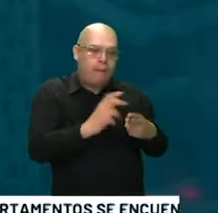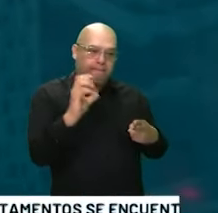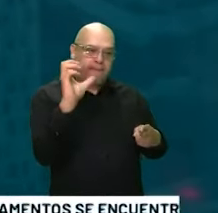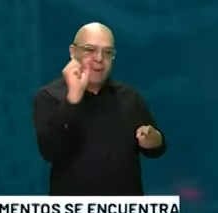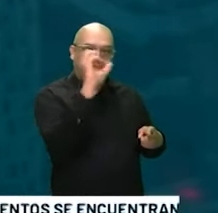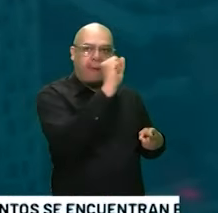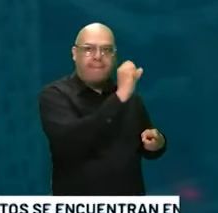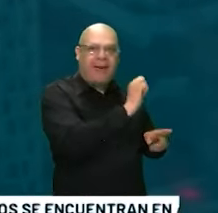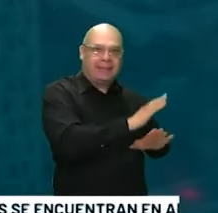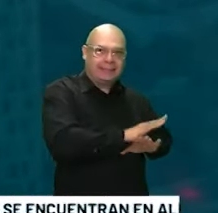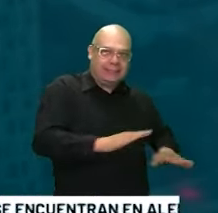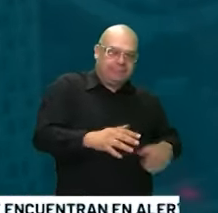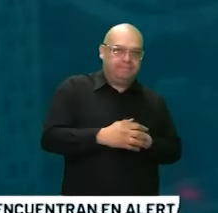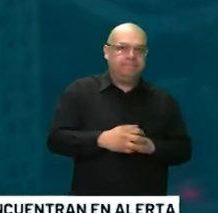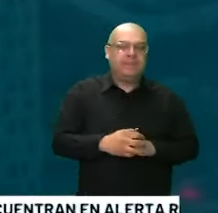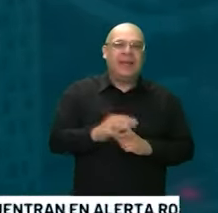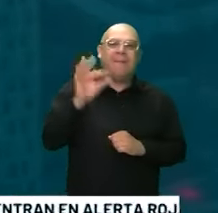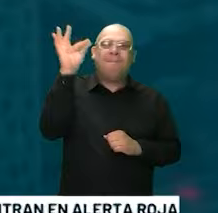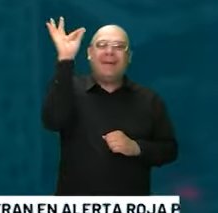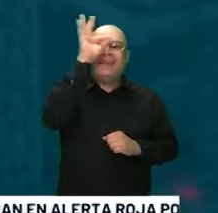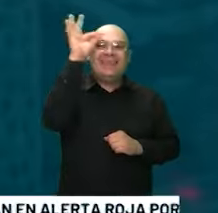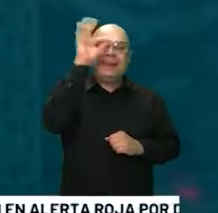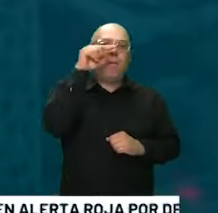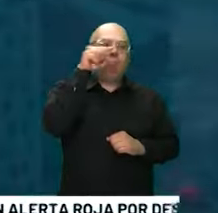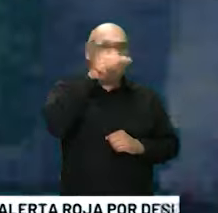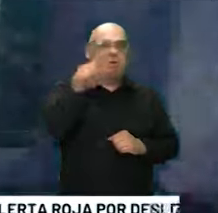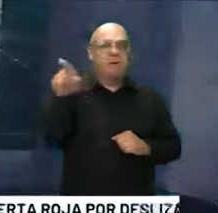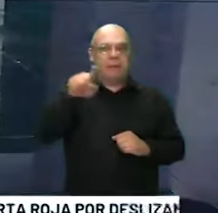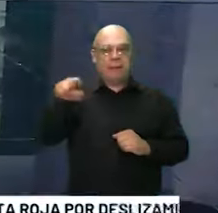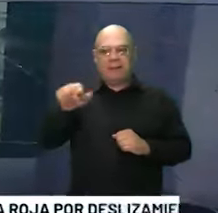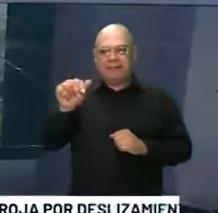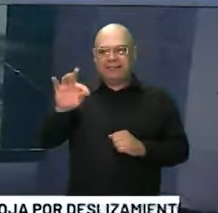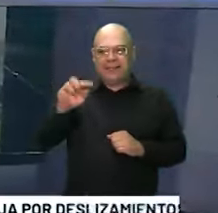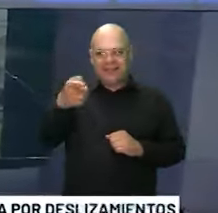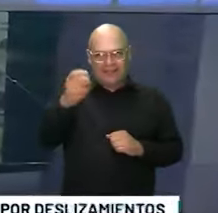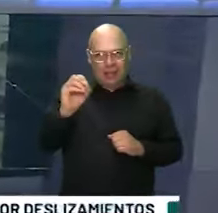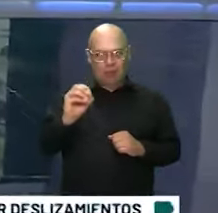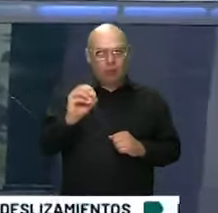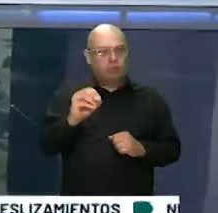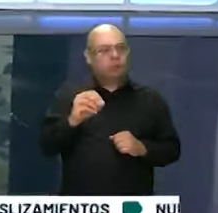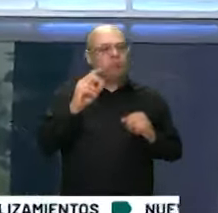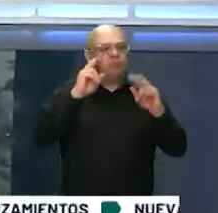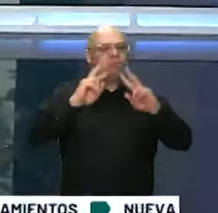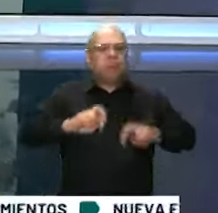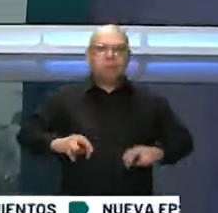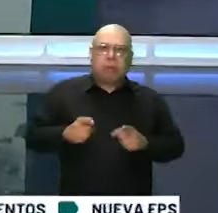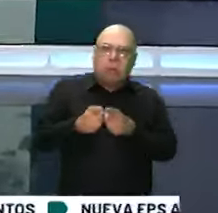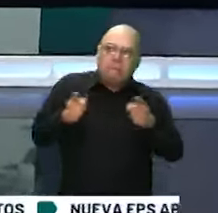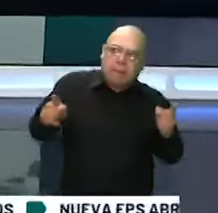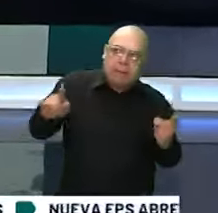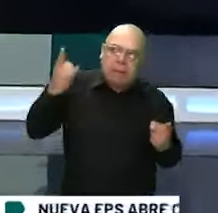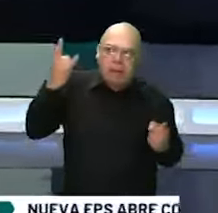En Medicina Legal está Santiago Ocampo. Santiago, ¿ya hay detalles de las investigaciones?